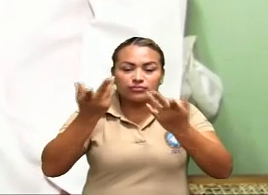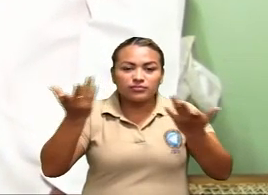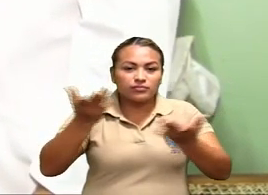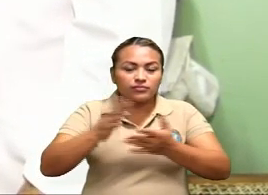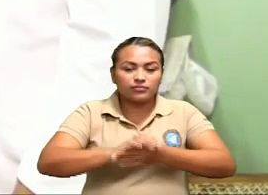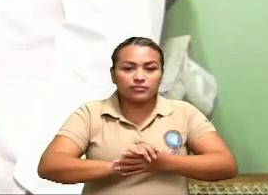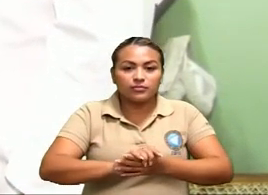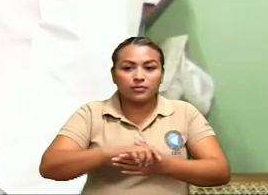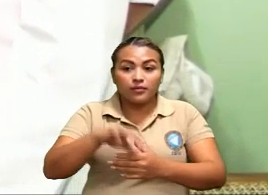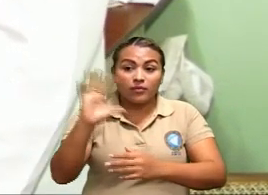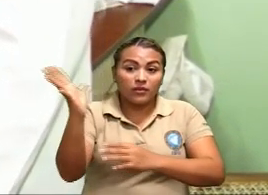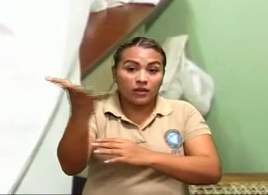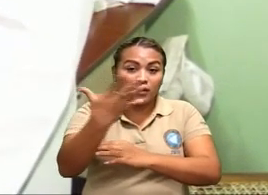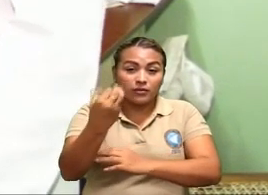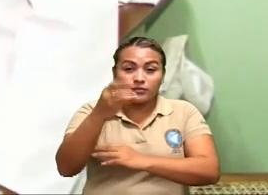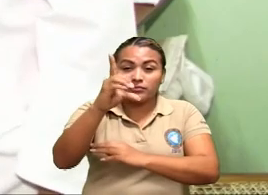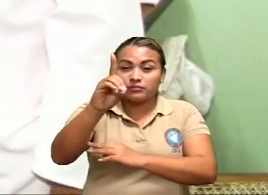Todo el distrito 4,